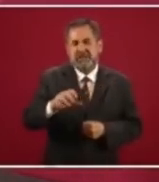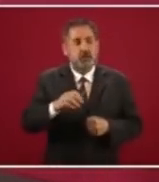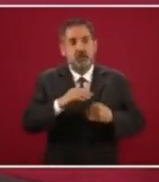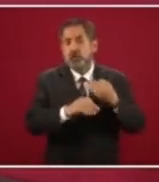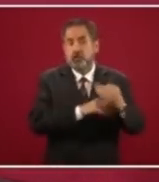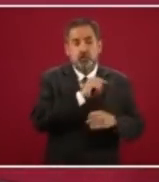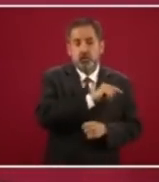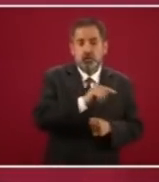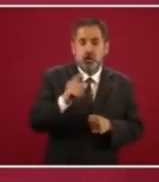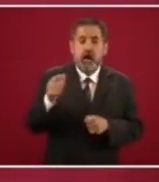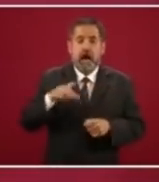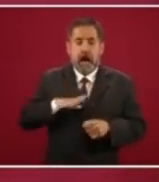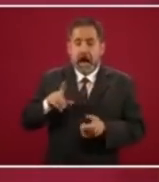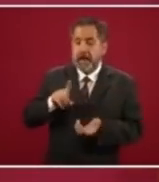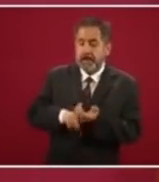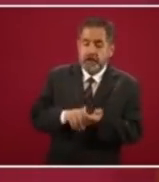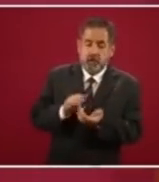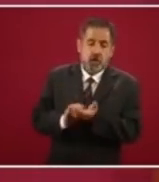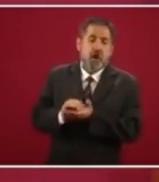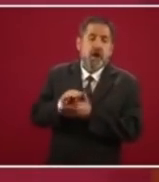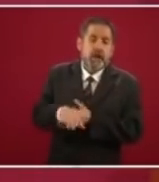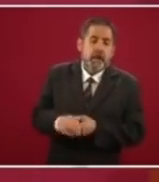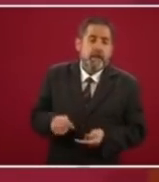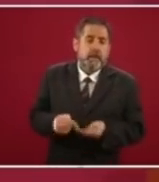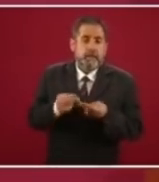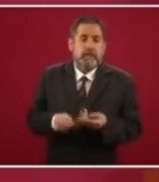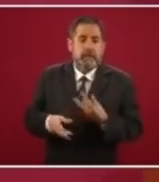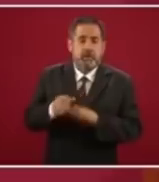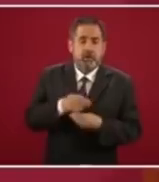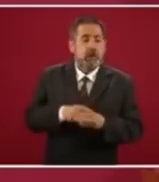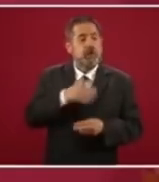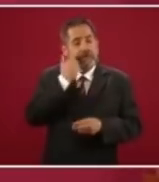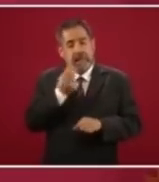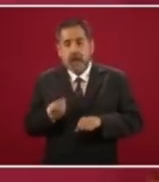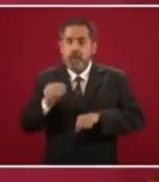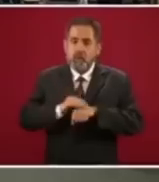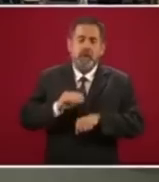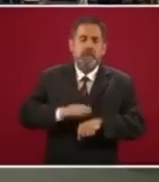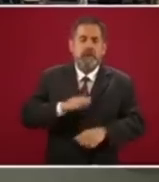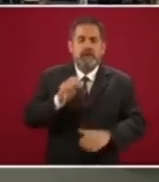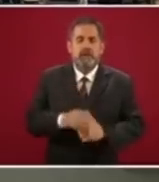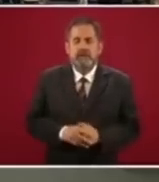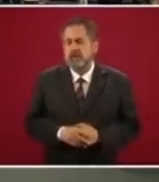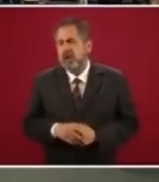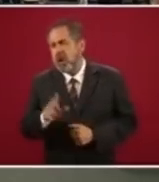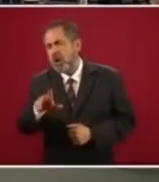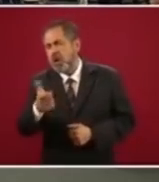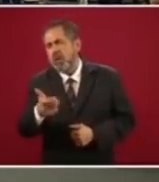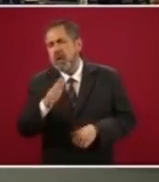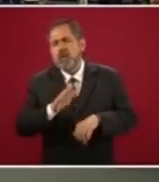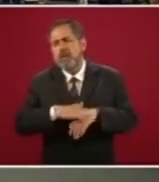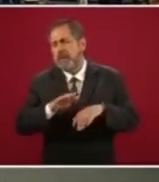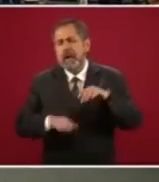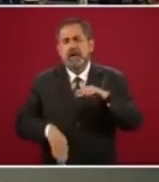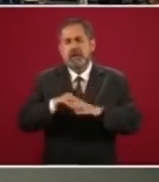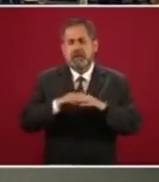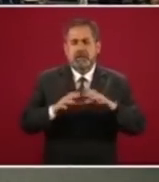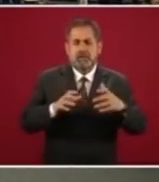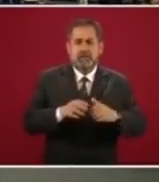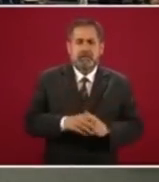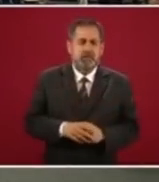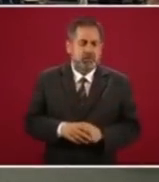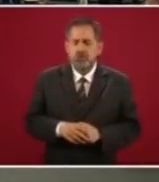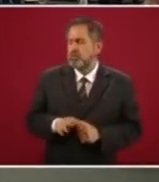país y van a ampliar las inversiones. ¿Le dieron un monto de cuánto se ampliarían estas inversiones?